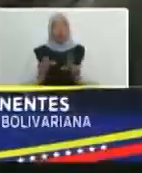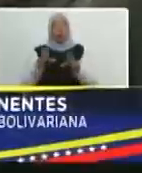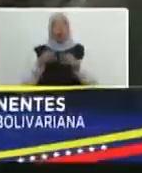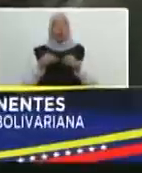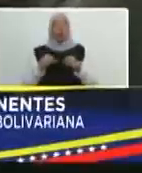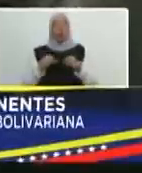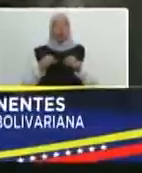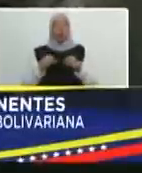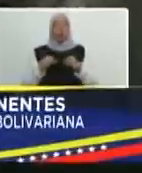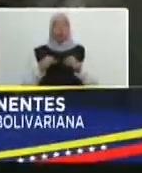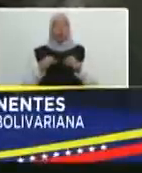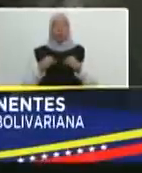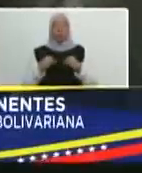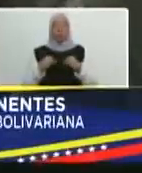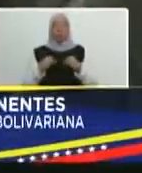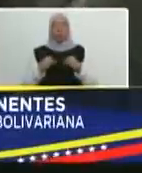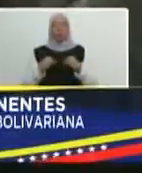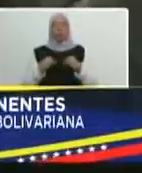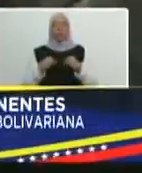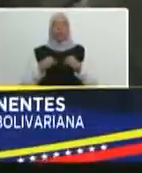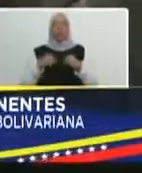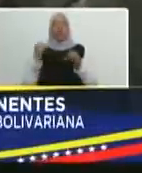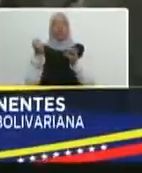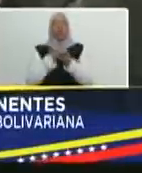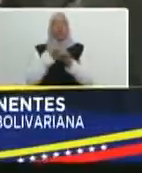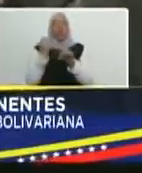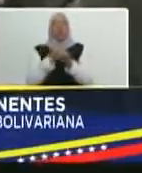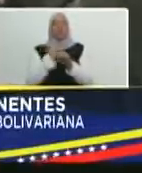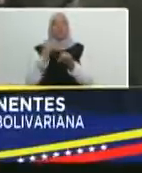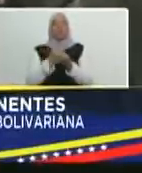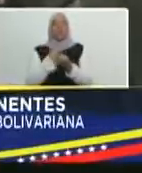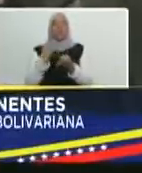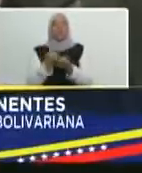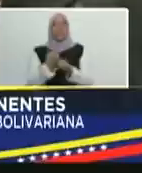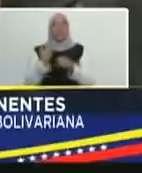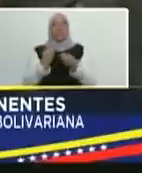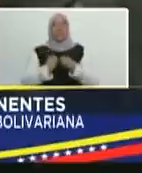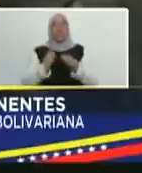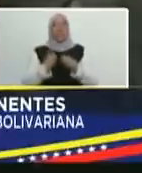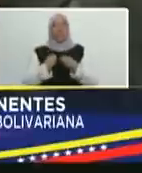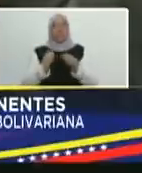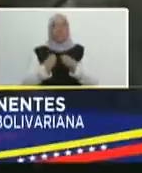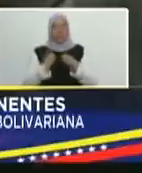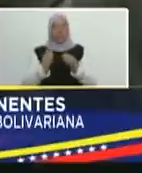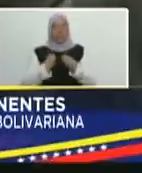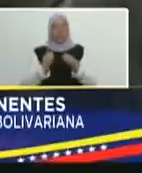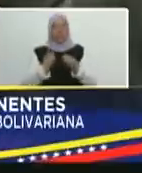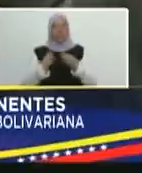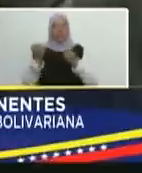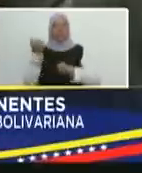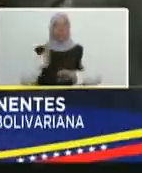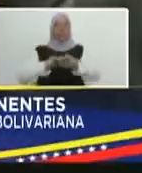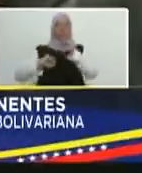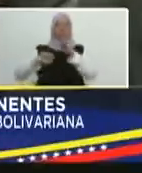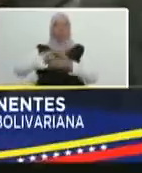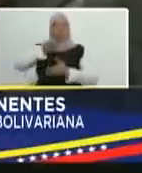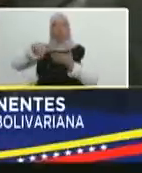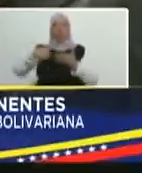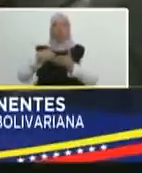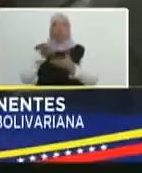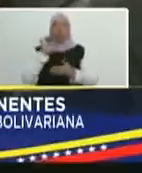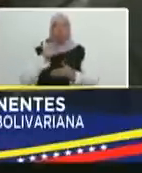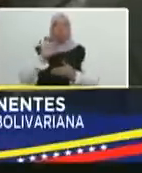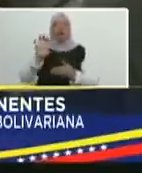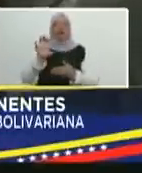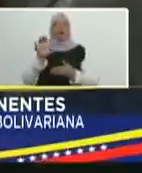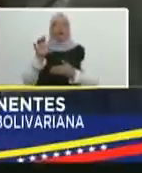asumirlo como un compromiso de vida para defender a nuestra patria